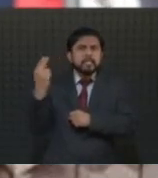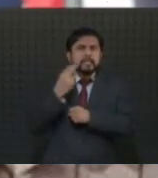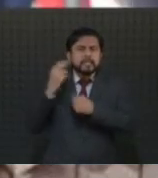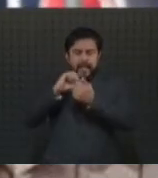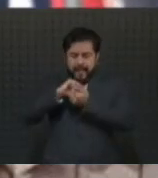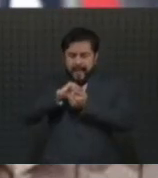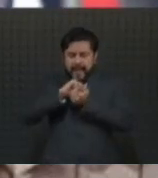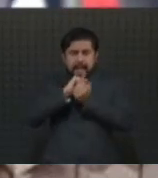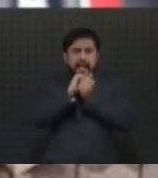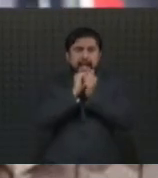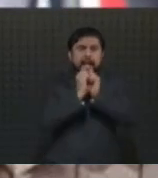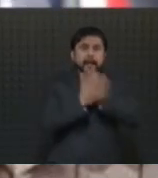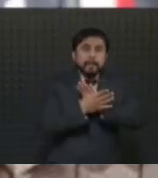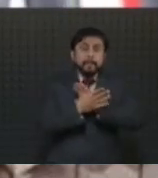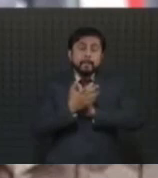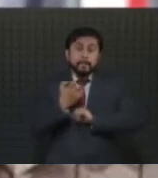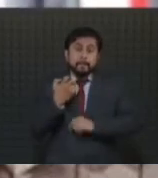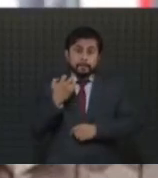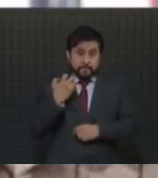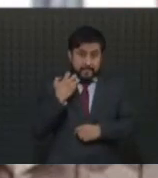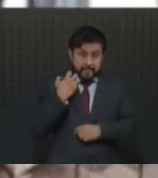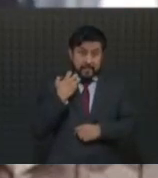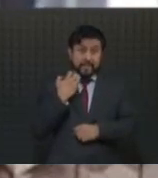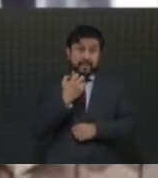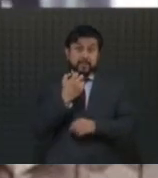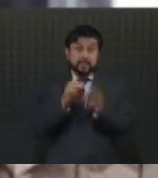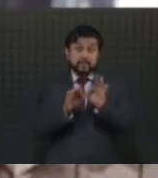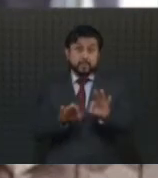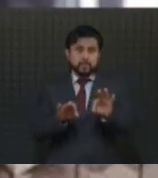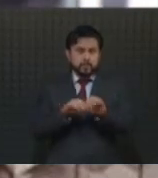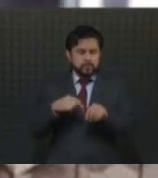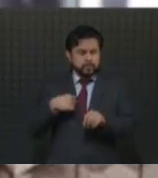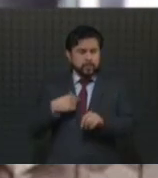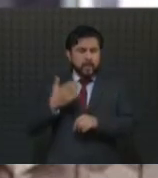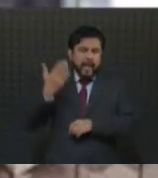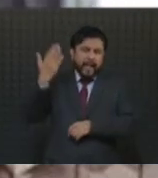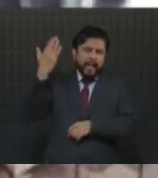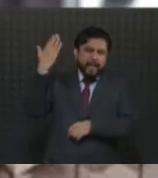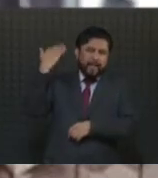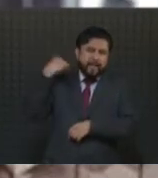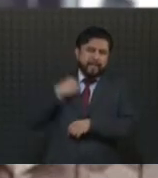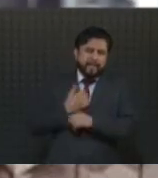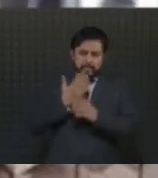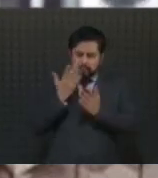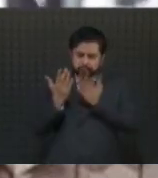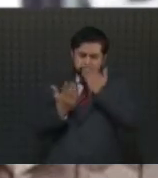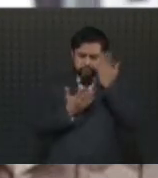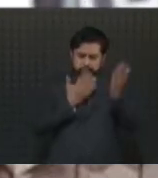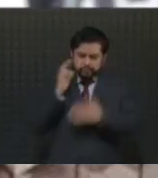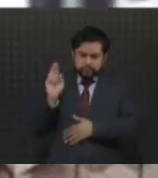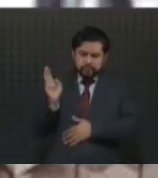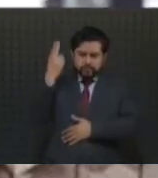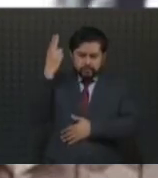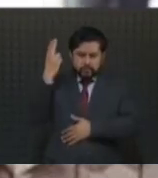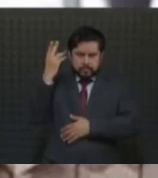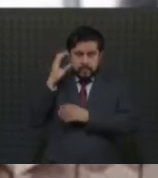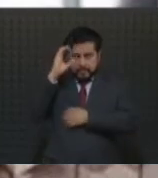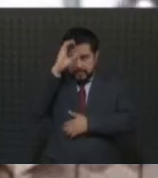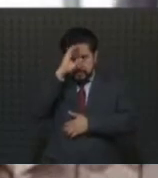a hacer irreversible el cambio. Fíjense, cuando yo estudié en la universidad, en la Facultad de